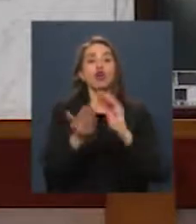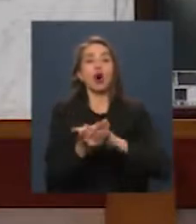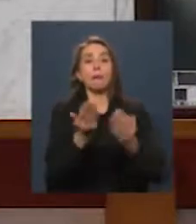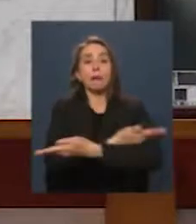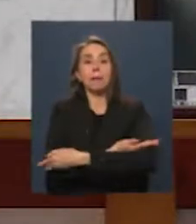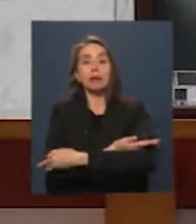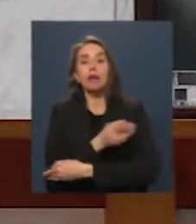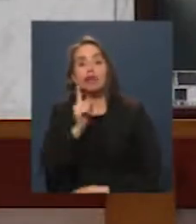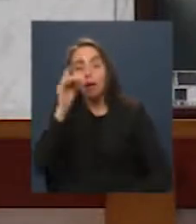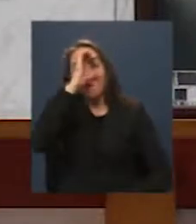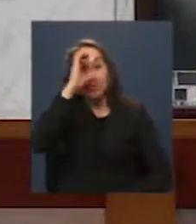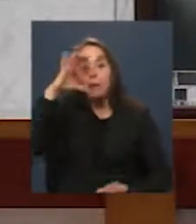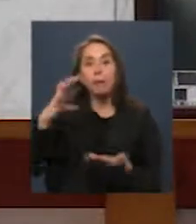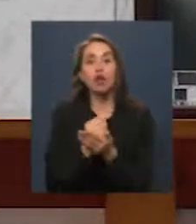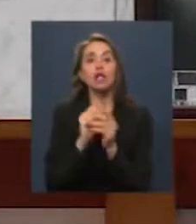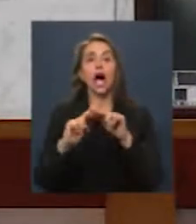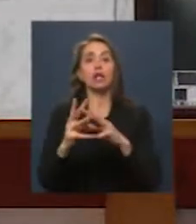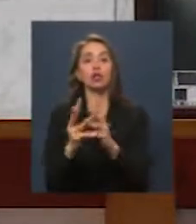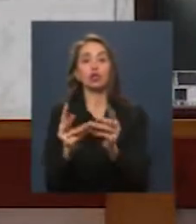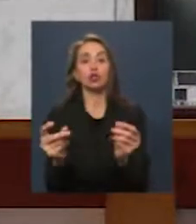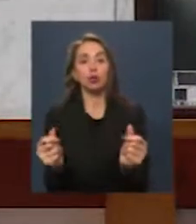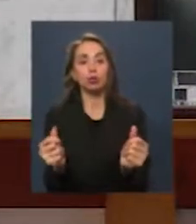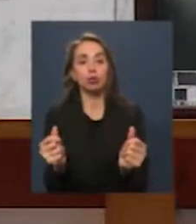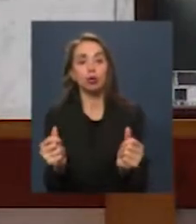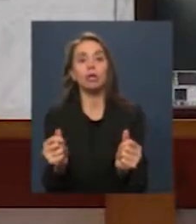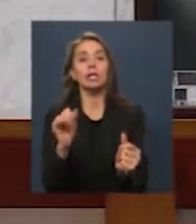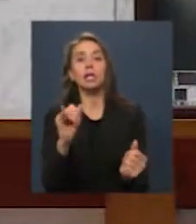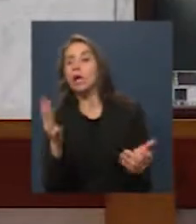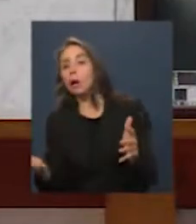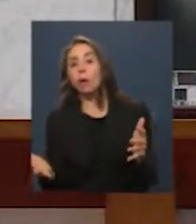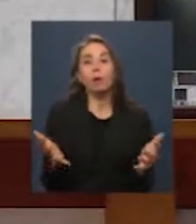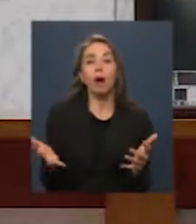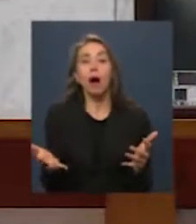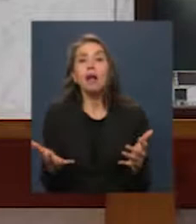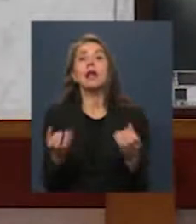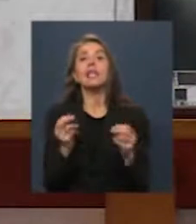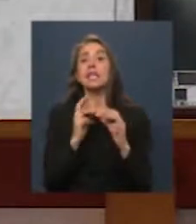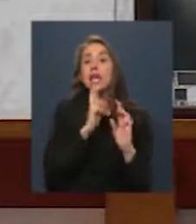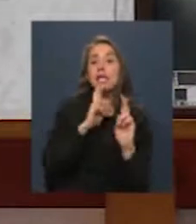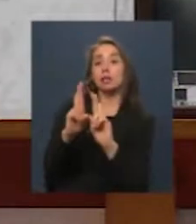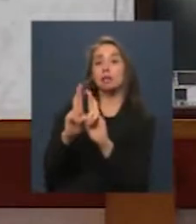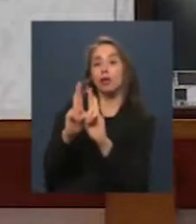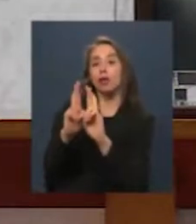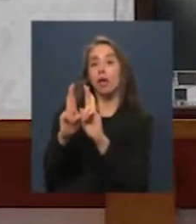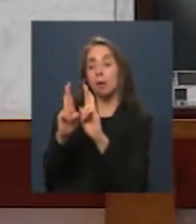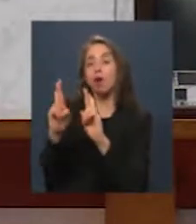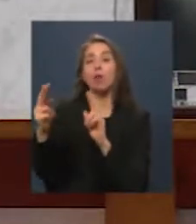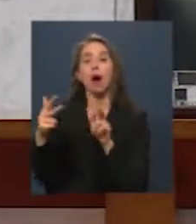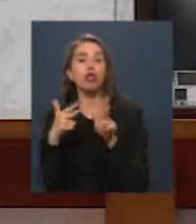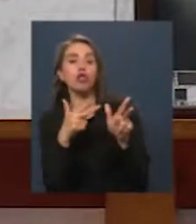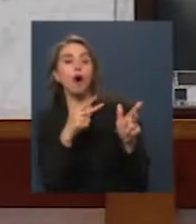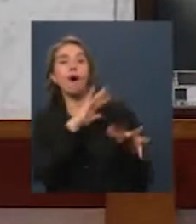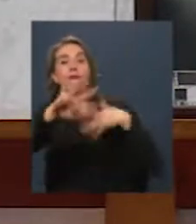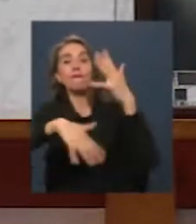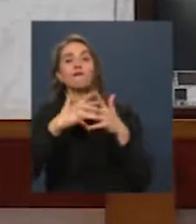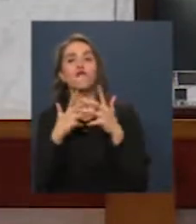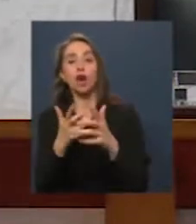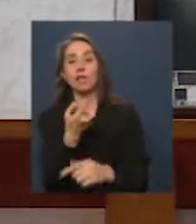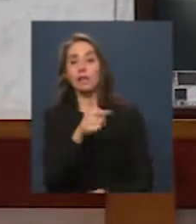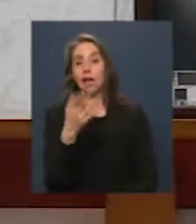búsqueda de una solución y particularmente en la ambivalencia frente a la violencia. Lo vivimos en las últimas semanas,